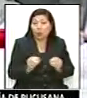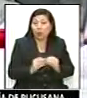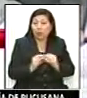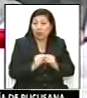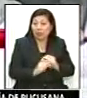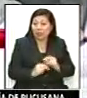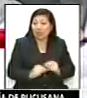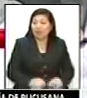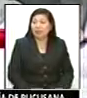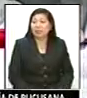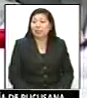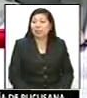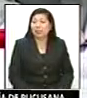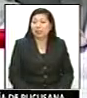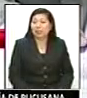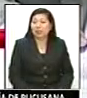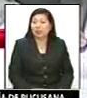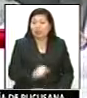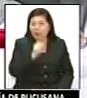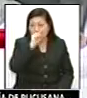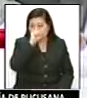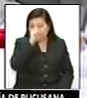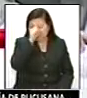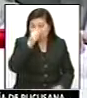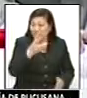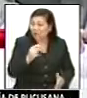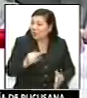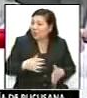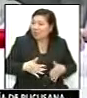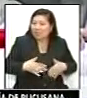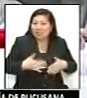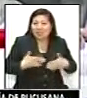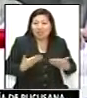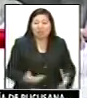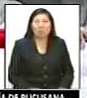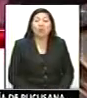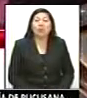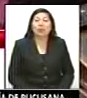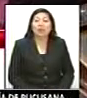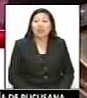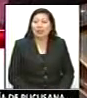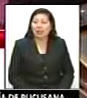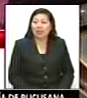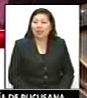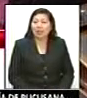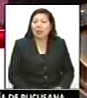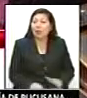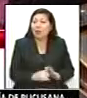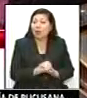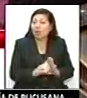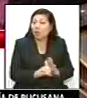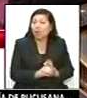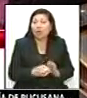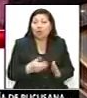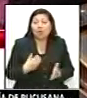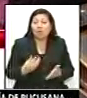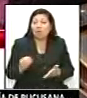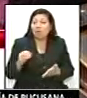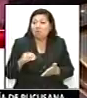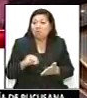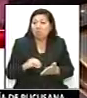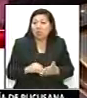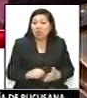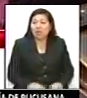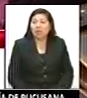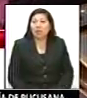la Magistratura. En ausencia no se puede. O sea, la Constitución no se pone en el